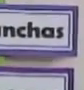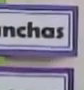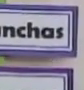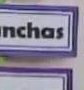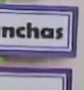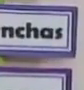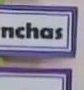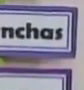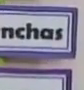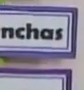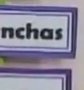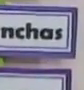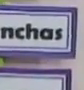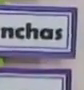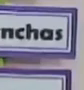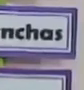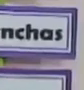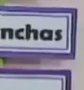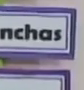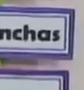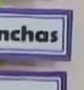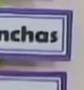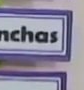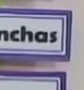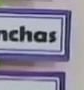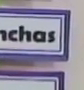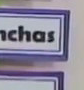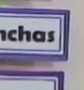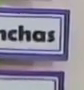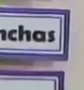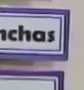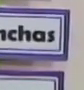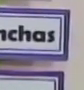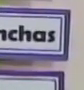años. Muy bien. Excelente.